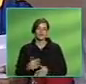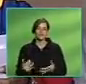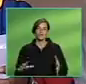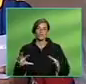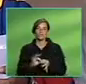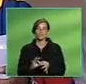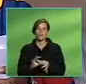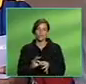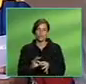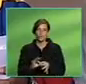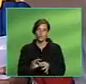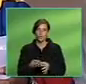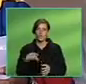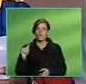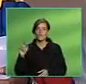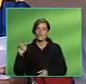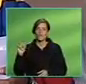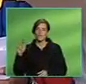Unión, las